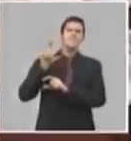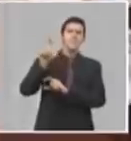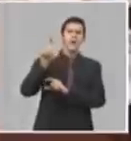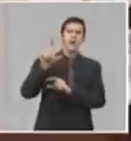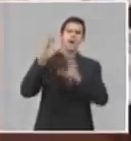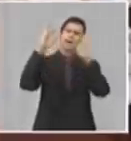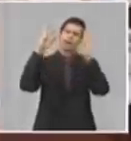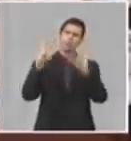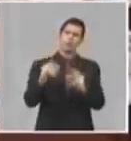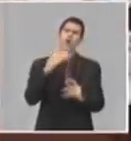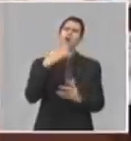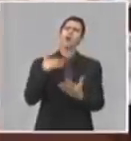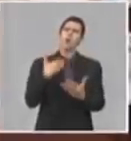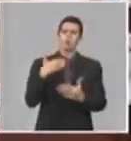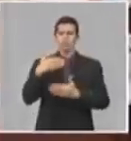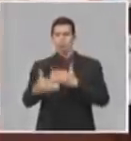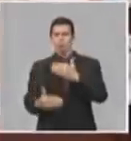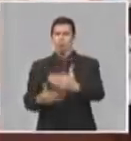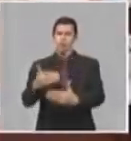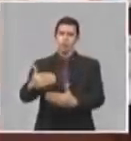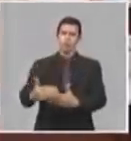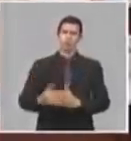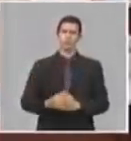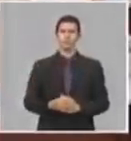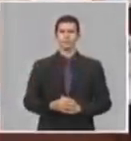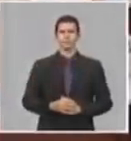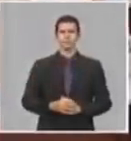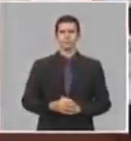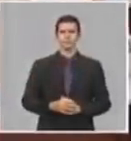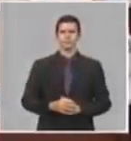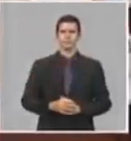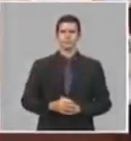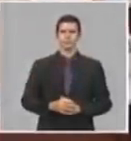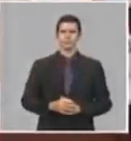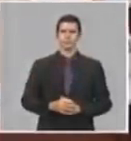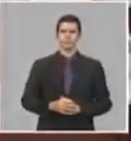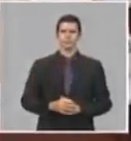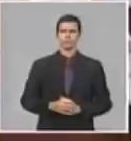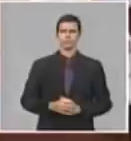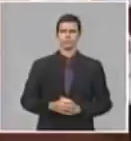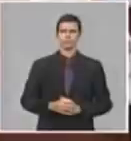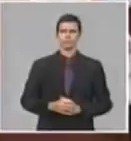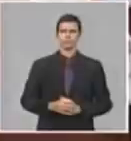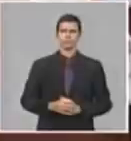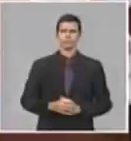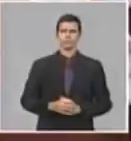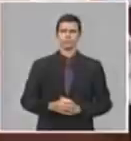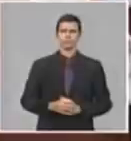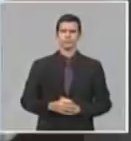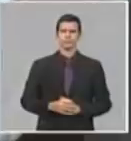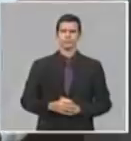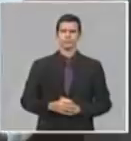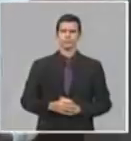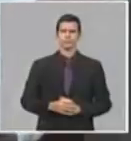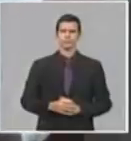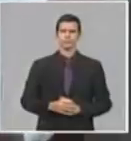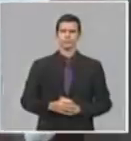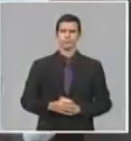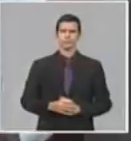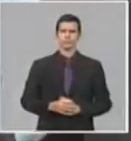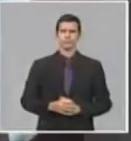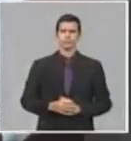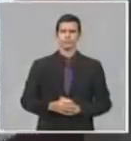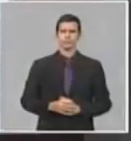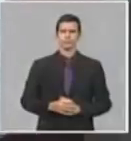Y todo lo haremos en una secuencia, donde ahora nos vamos a centrar en la producción de alimentos, en la soberanía